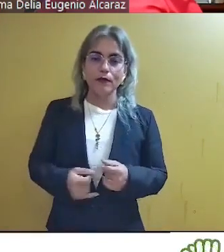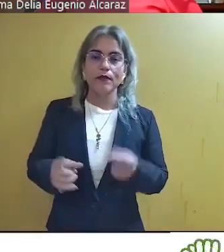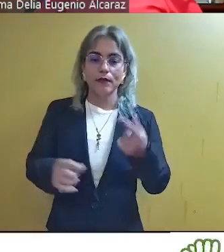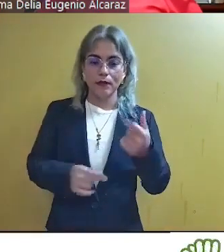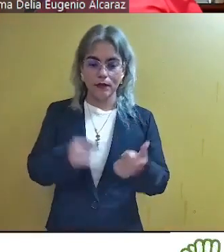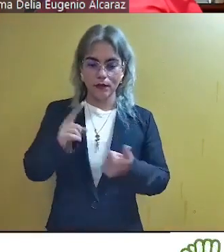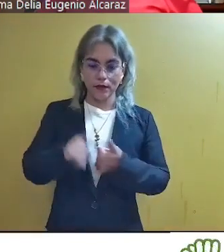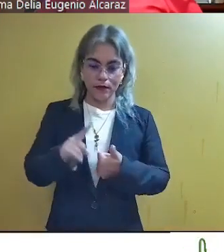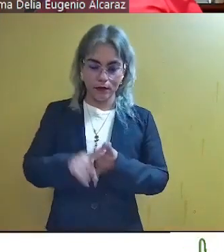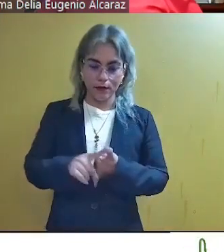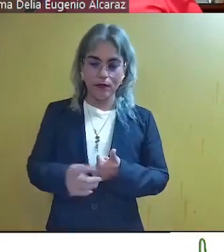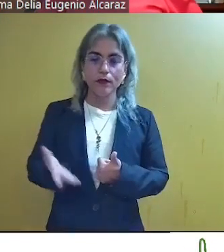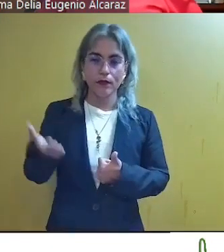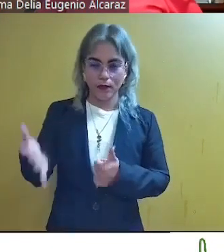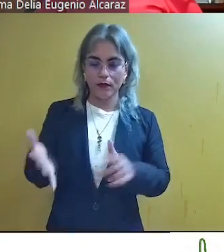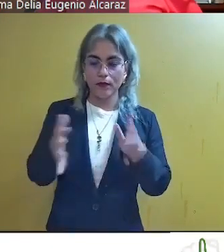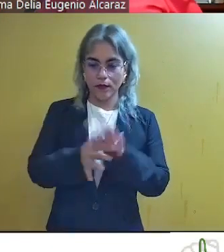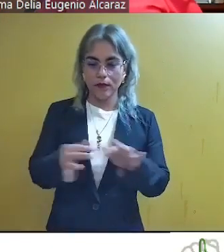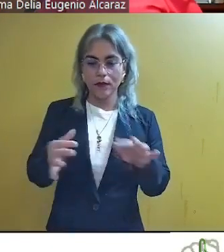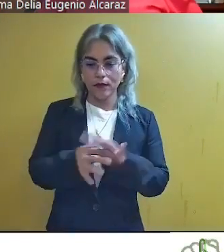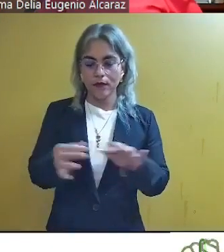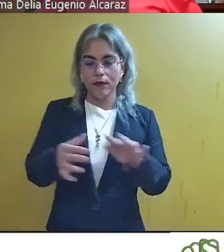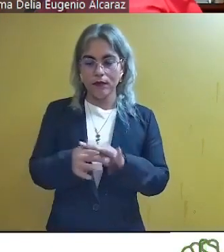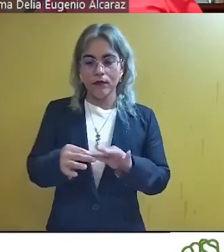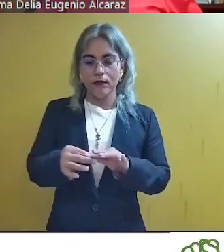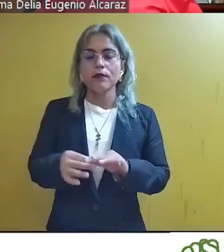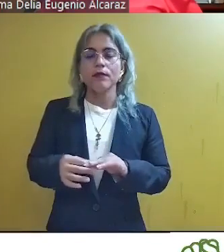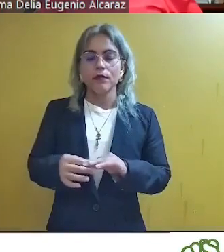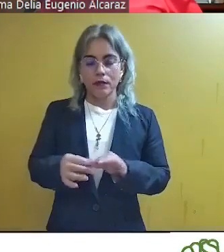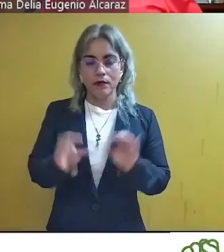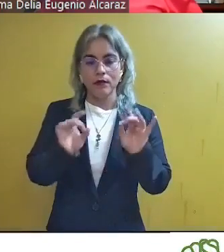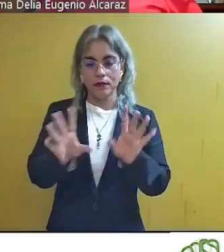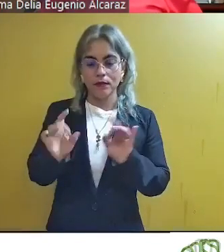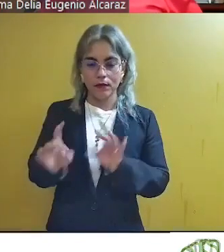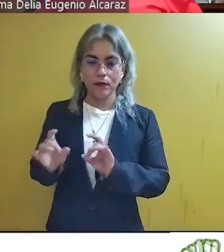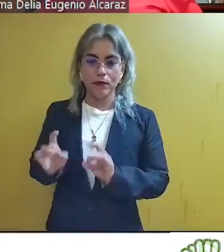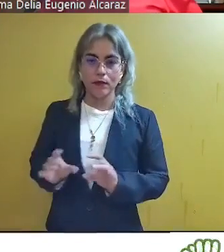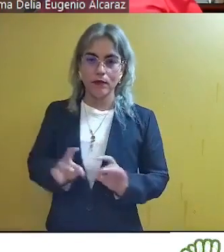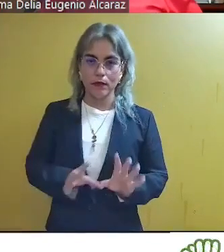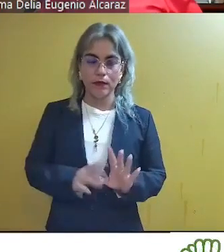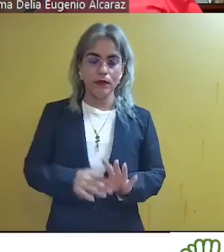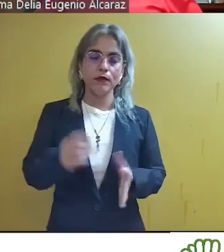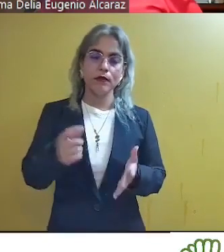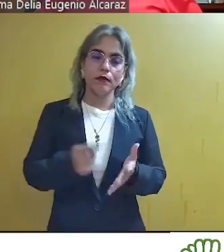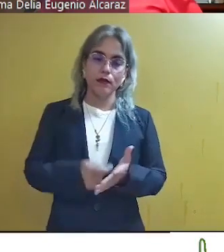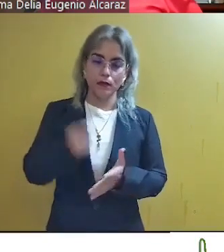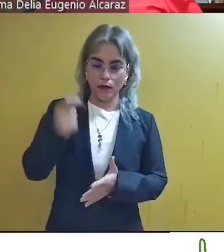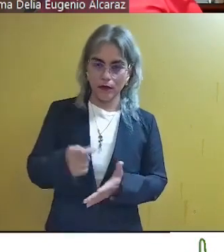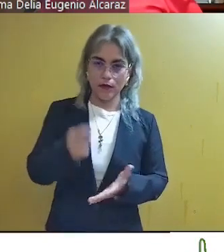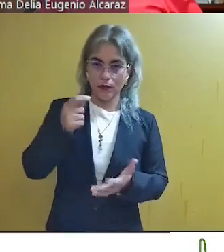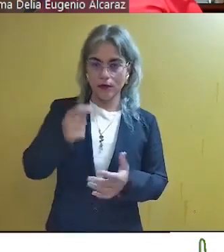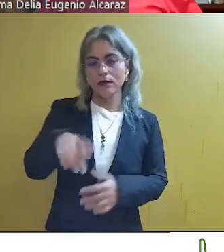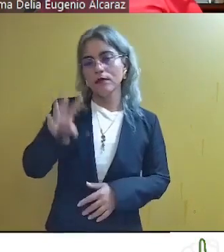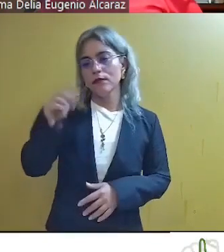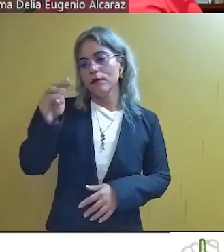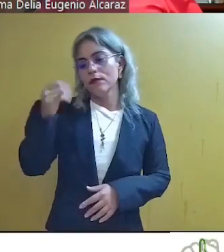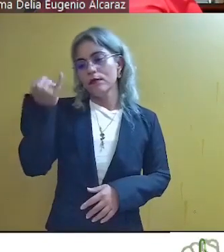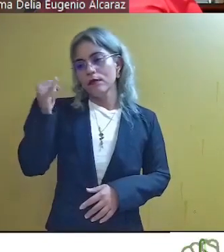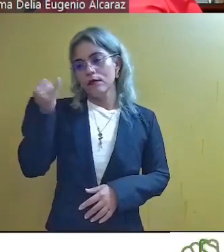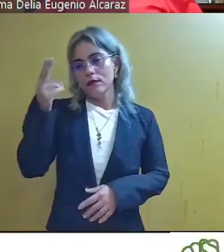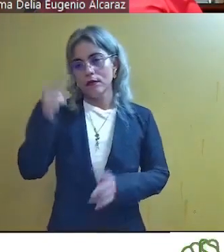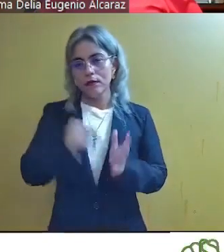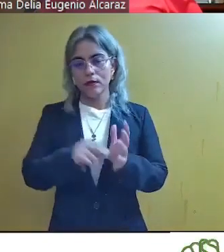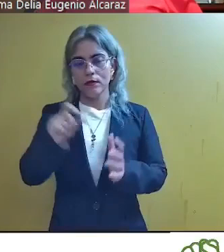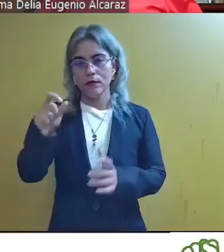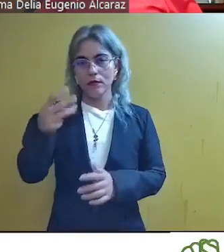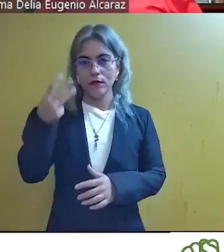sus atribuciones y lleve a cabo los mecanismos o acciones necesarias a fin de hacer cumplir su resolución de fecha 9 de junio del 2023.